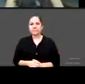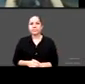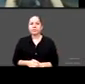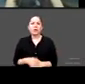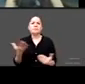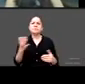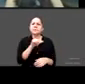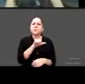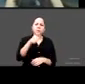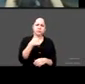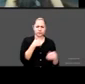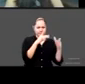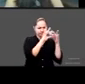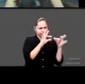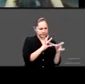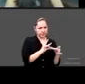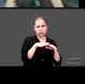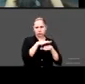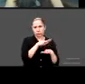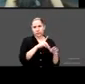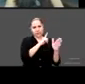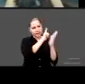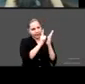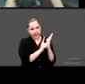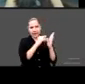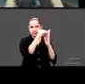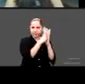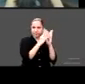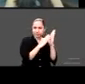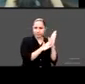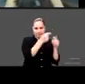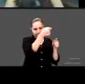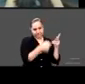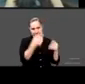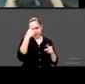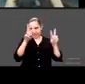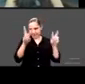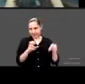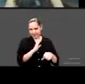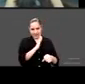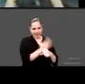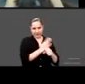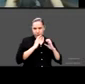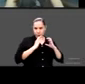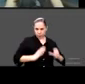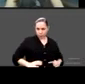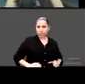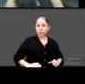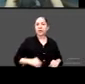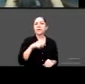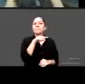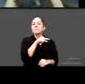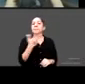legal de las iniciativas sobre castigo corporal. Primero, bueno, según la información de la iniciativa